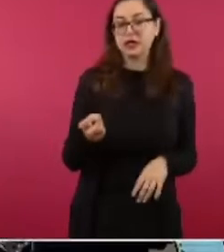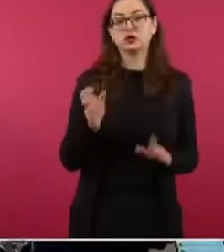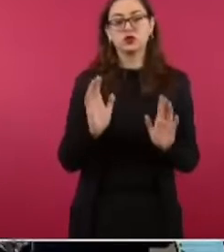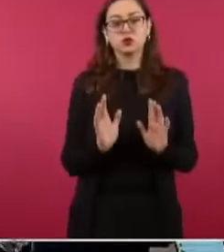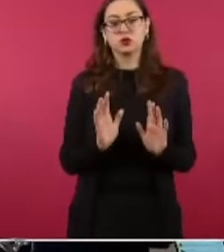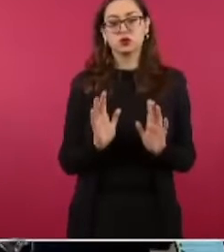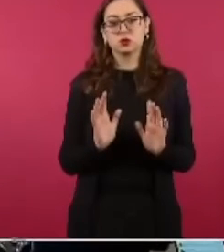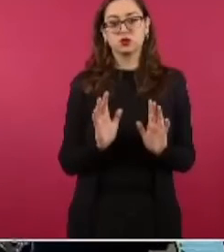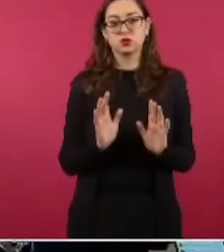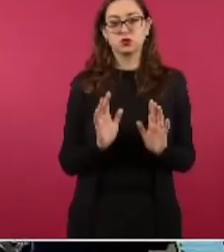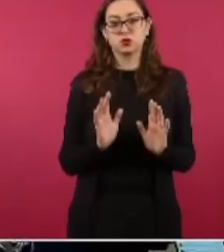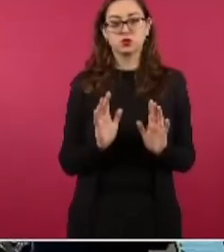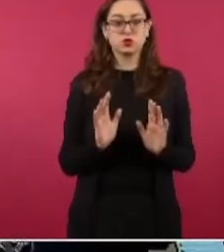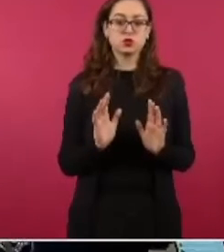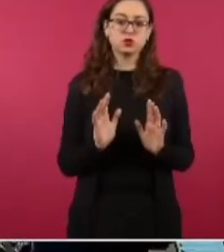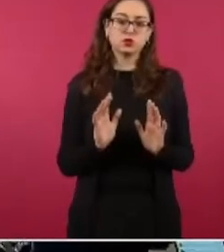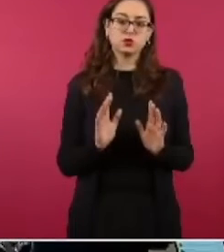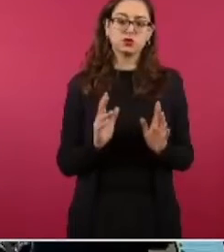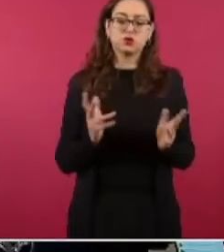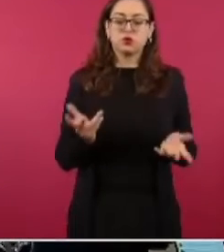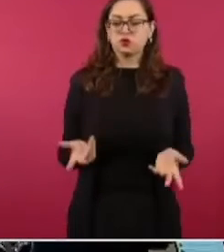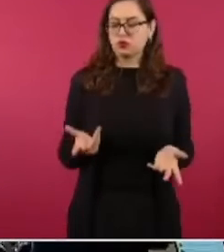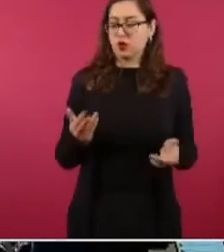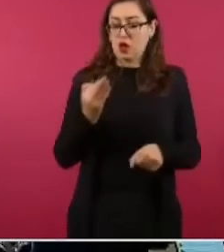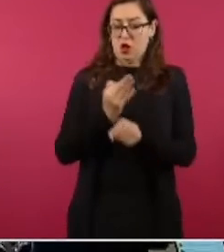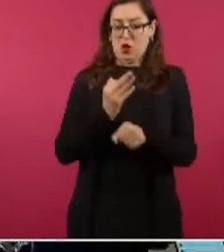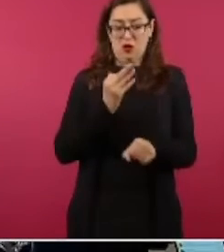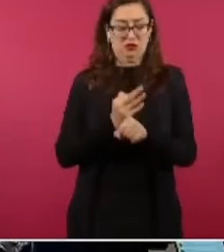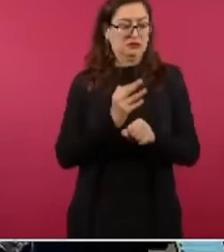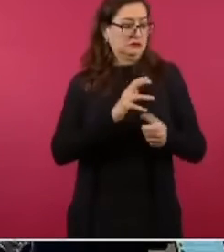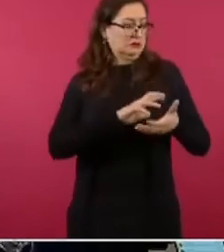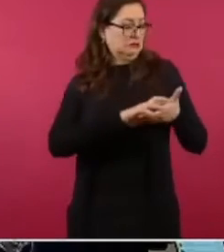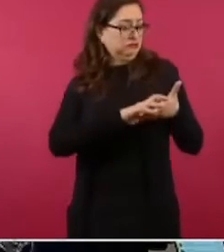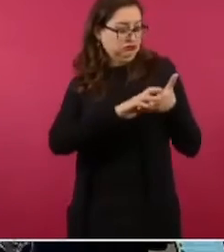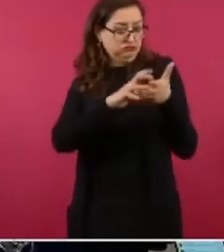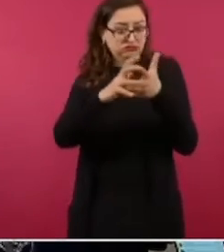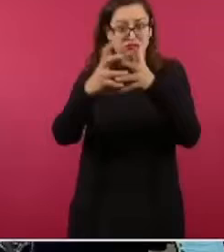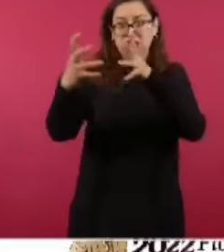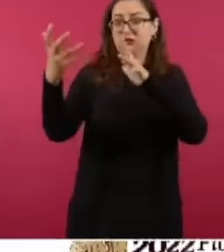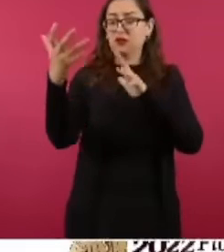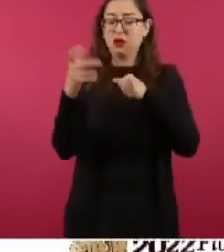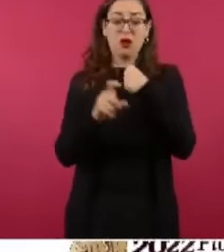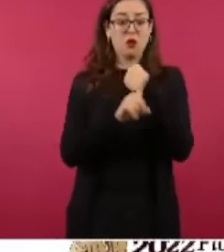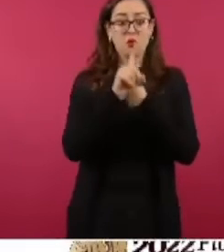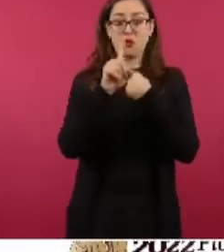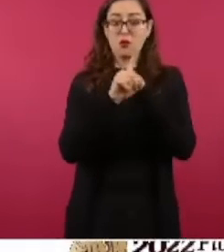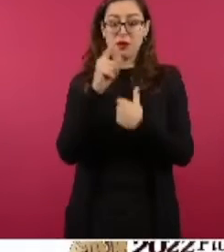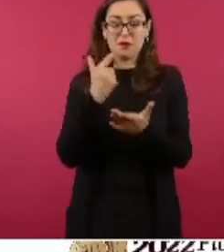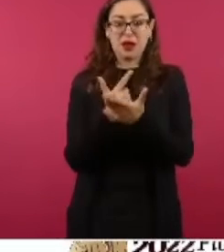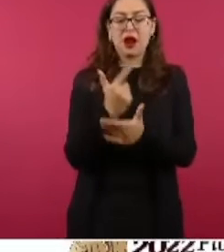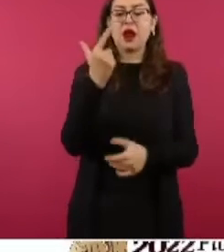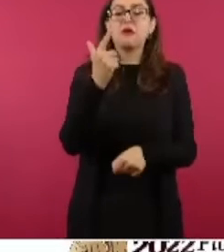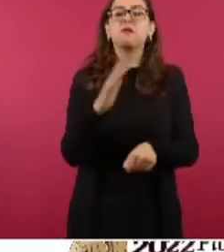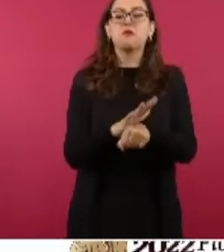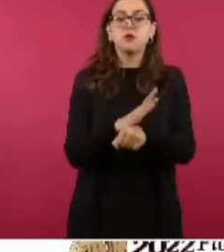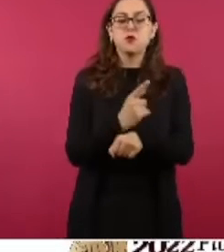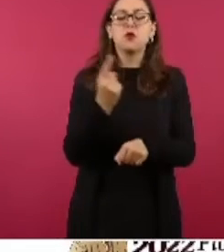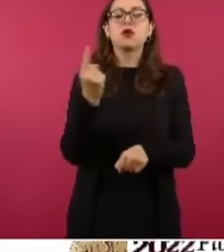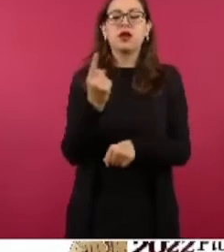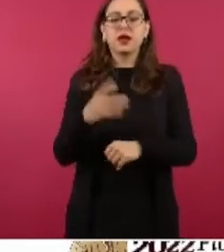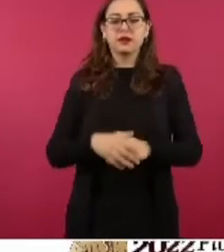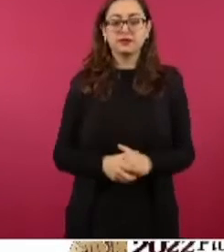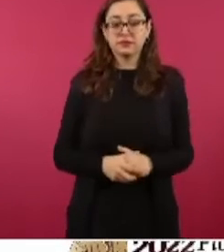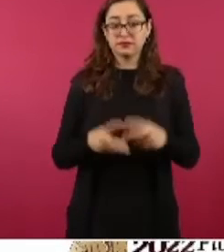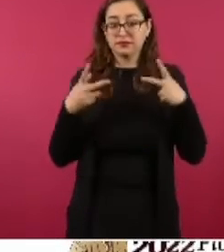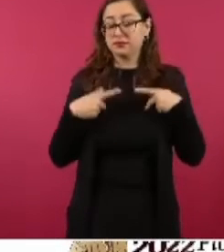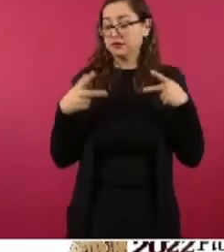¿Por qué se agravó el problema de la inseguridad y de la violencia en México? Porque se abandonó al pueblo.